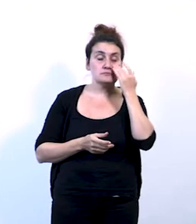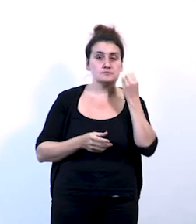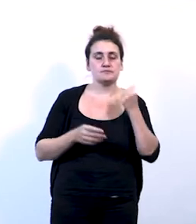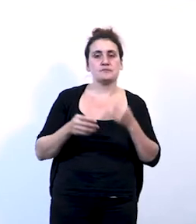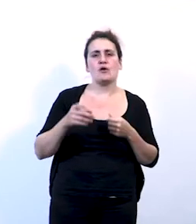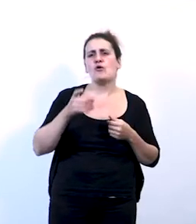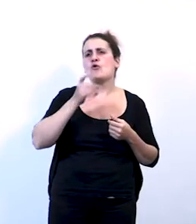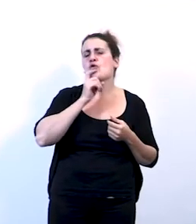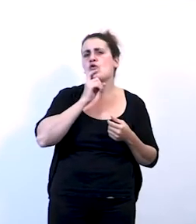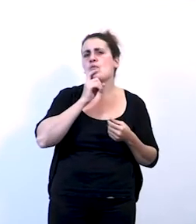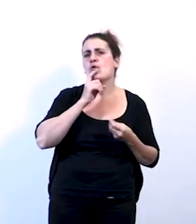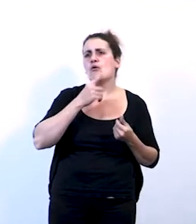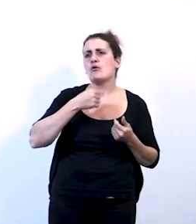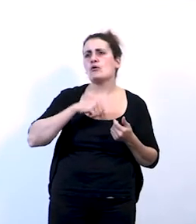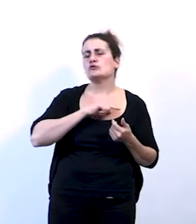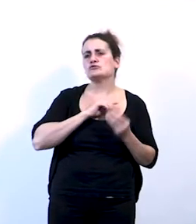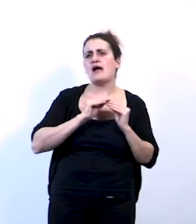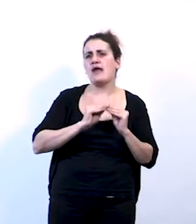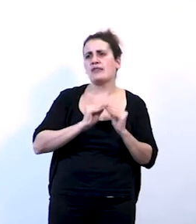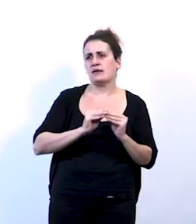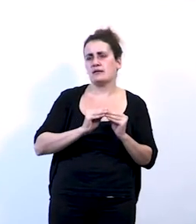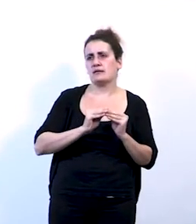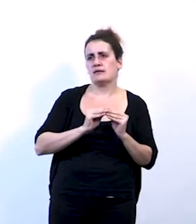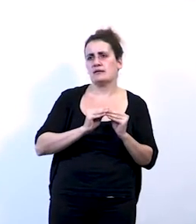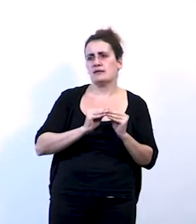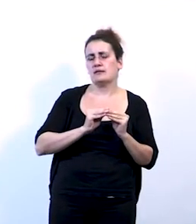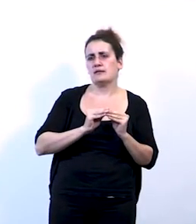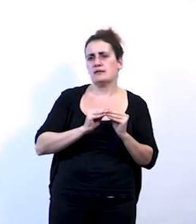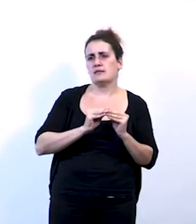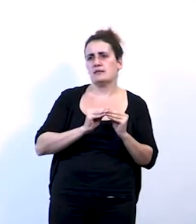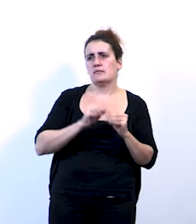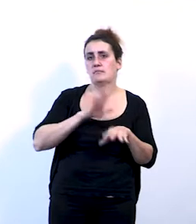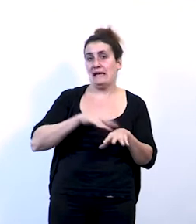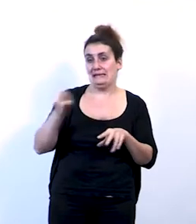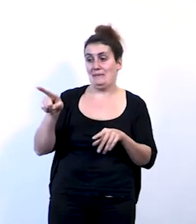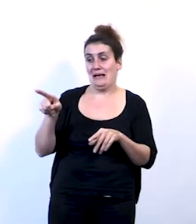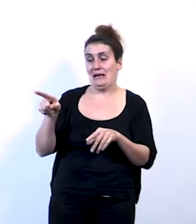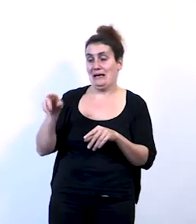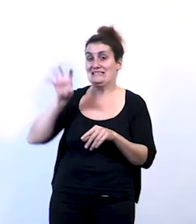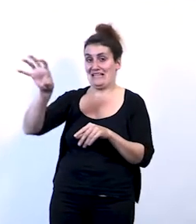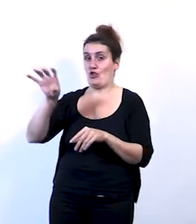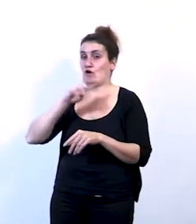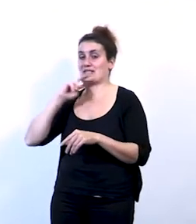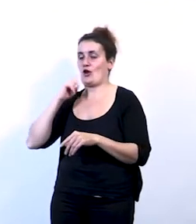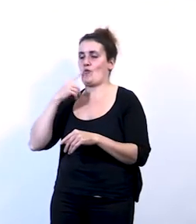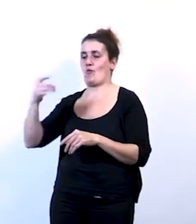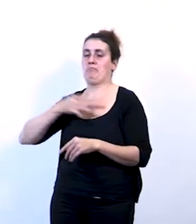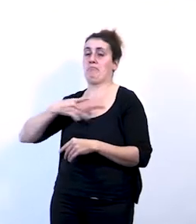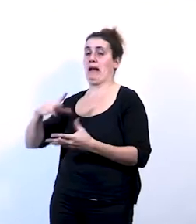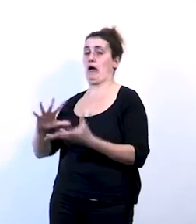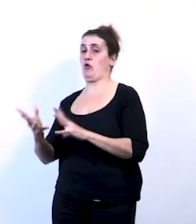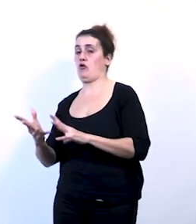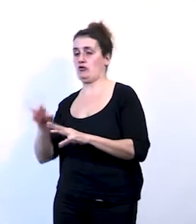¿Cómo podemos hacerlo para que ese blanqueamiento que está haciendo el Estado de Israel, en este caso con el tema